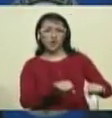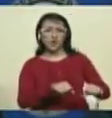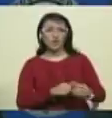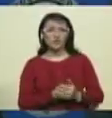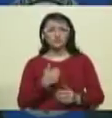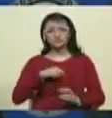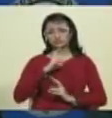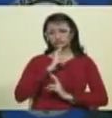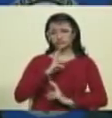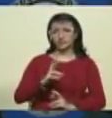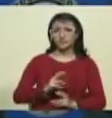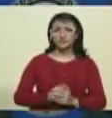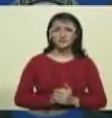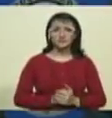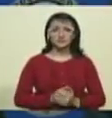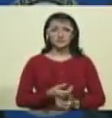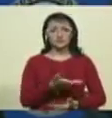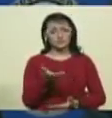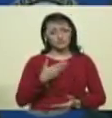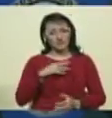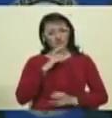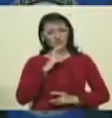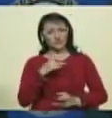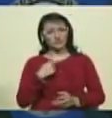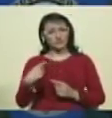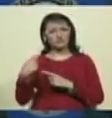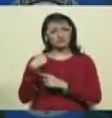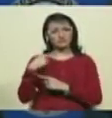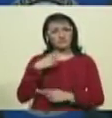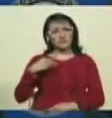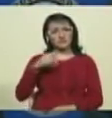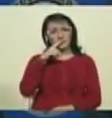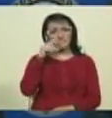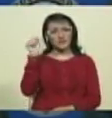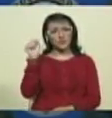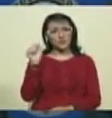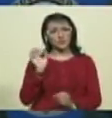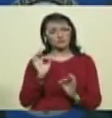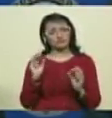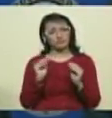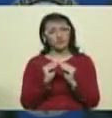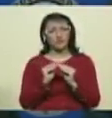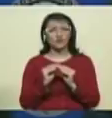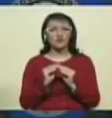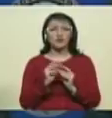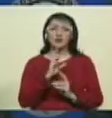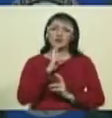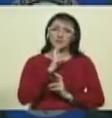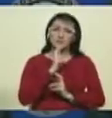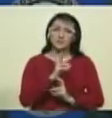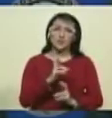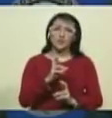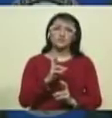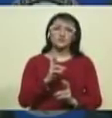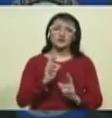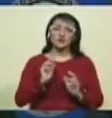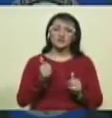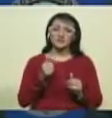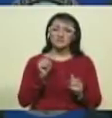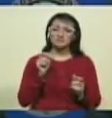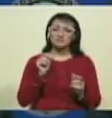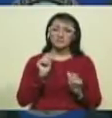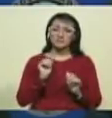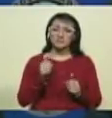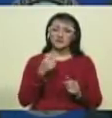vamos a responder. Por eso ustedes nos vieron responder, yo seguí las instrucciones del presidente Maduro al pie de la letra. Responde cuando mencionen a Venezuela en